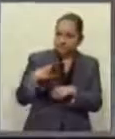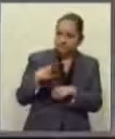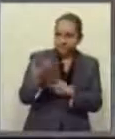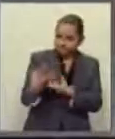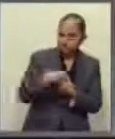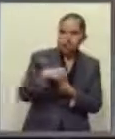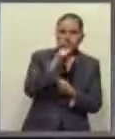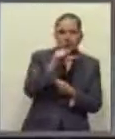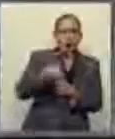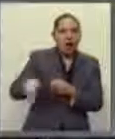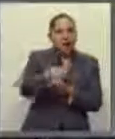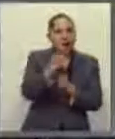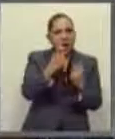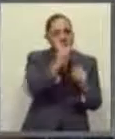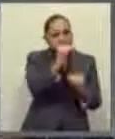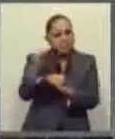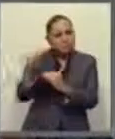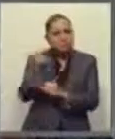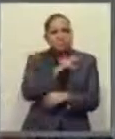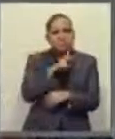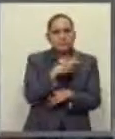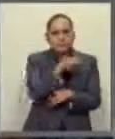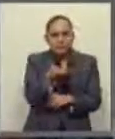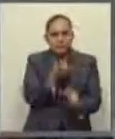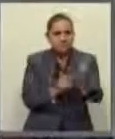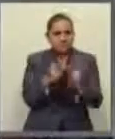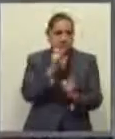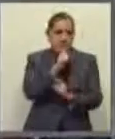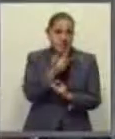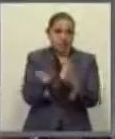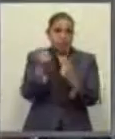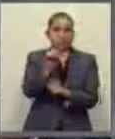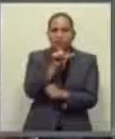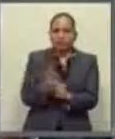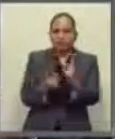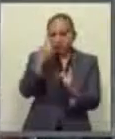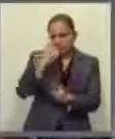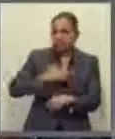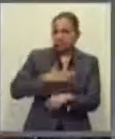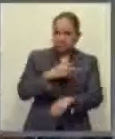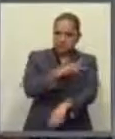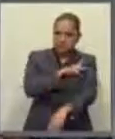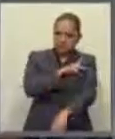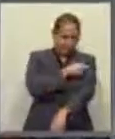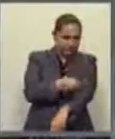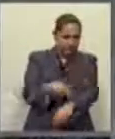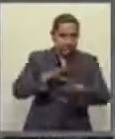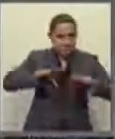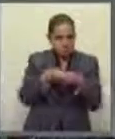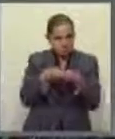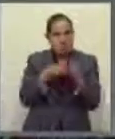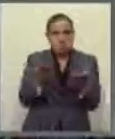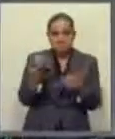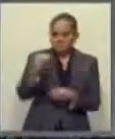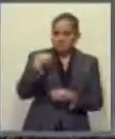incluyendo a los de autoconsumo. Me parece que es una precisión que puede contribuir a desarrollar estrategias